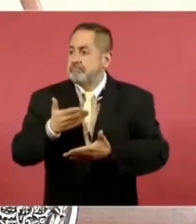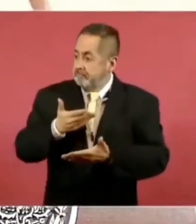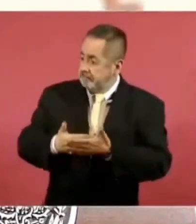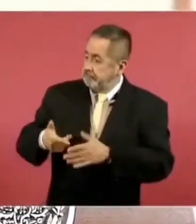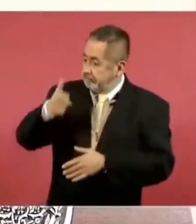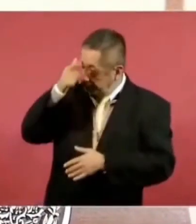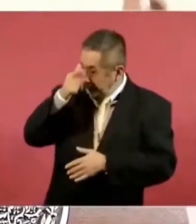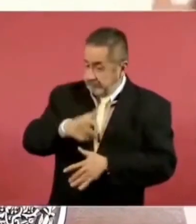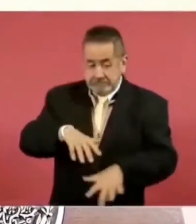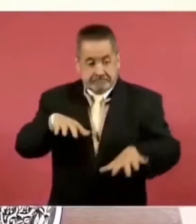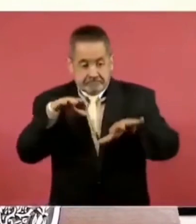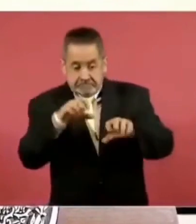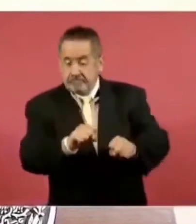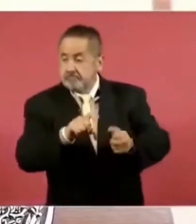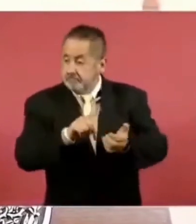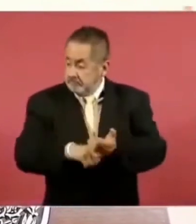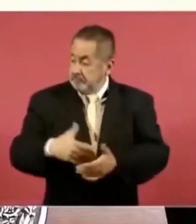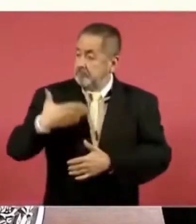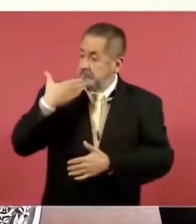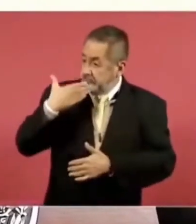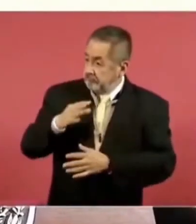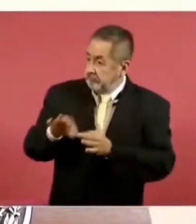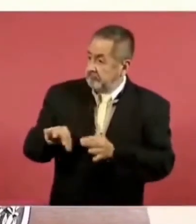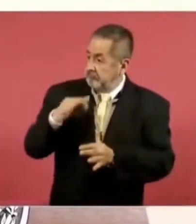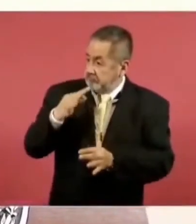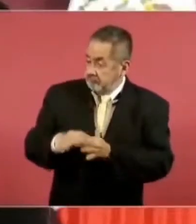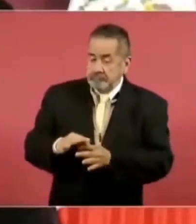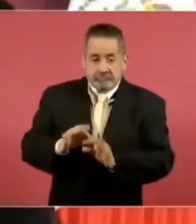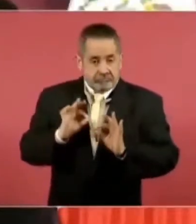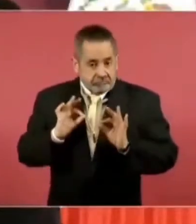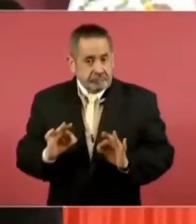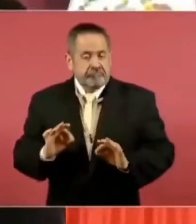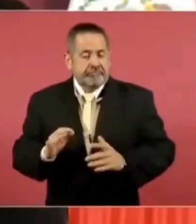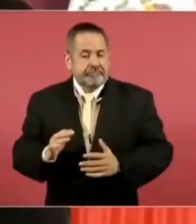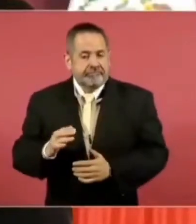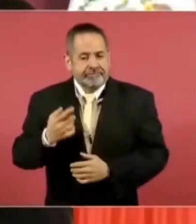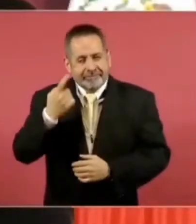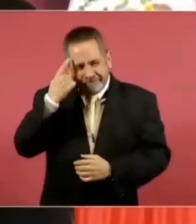se mantuvo la impunidad y se termina aquí,